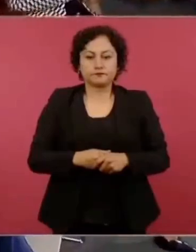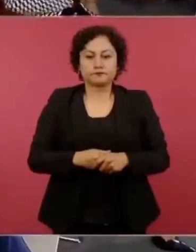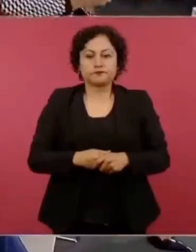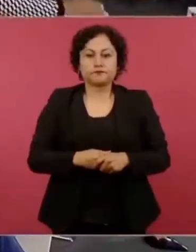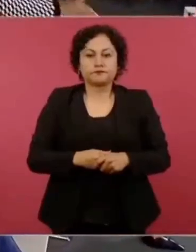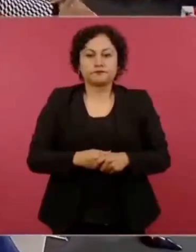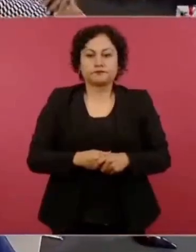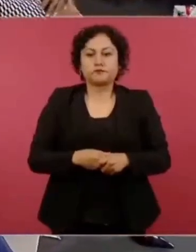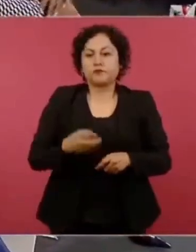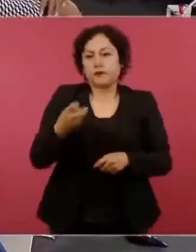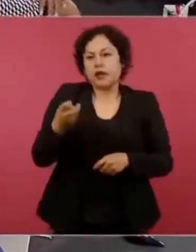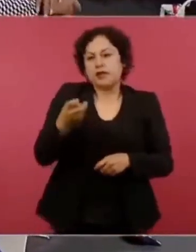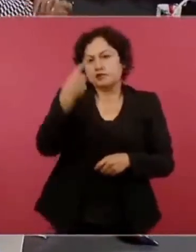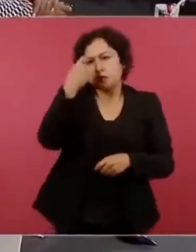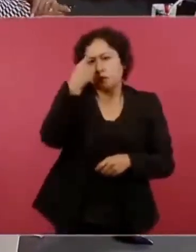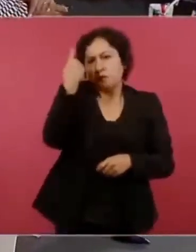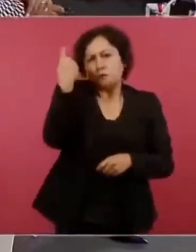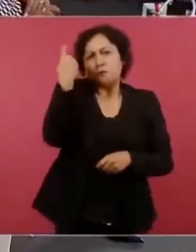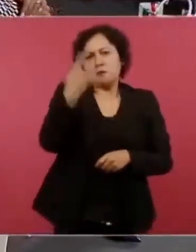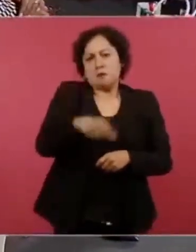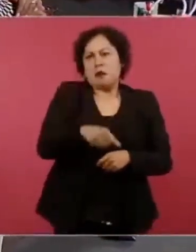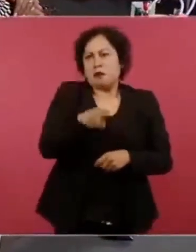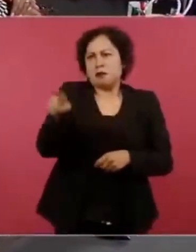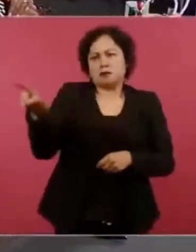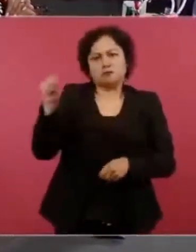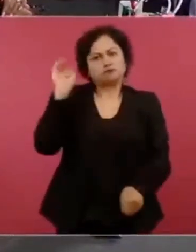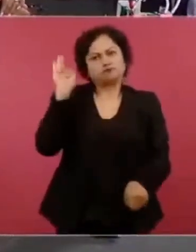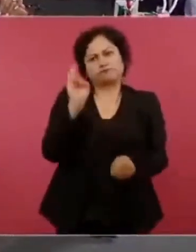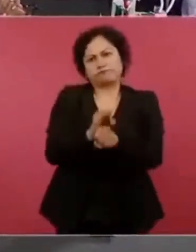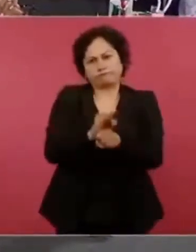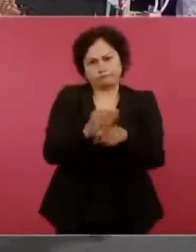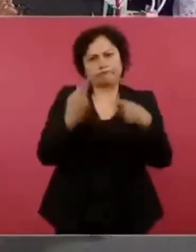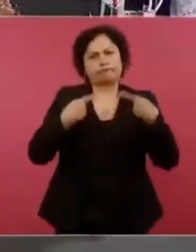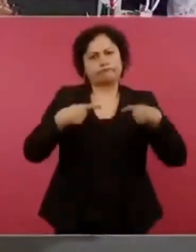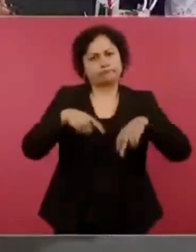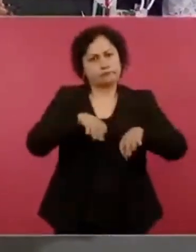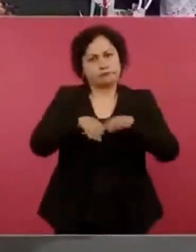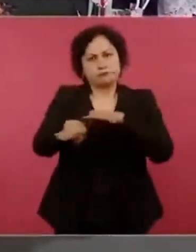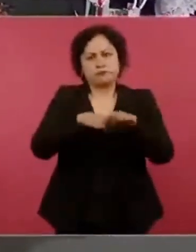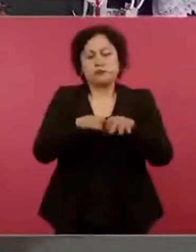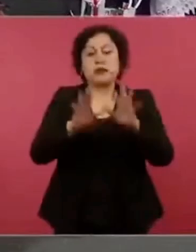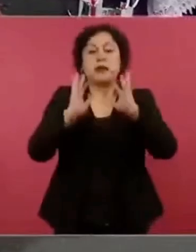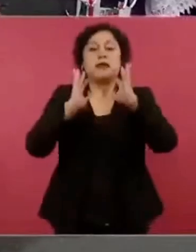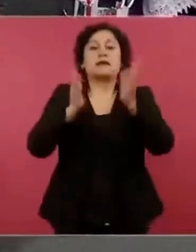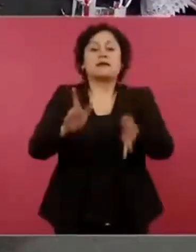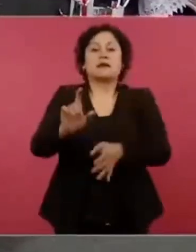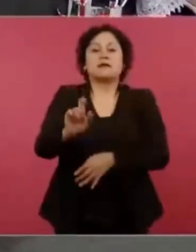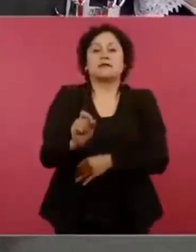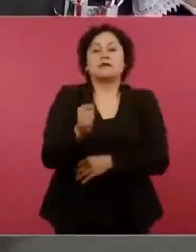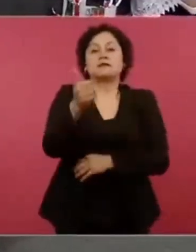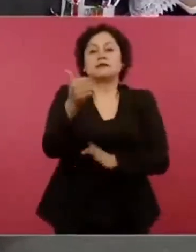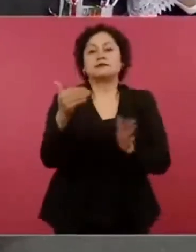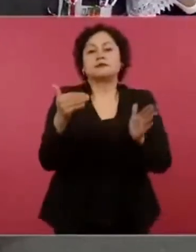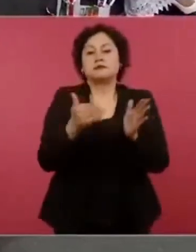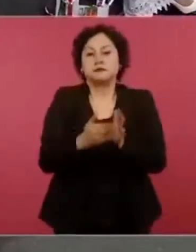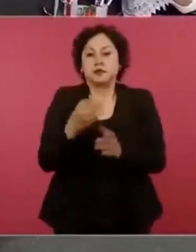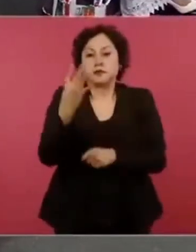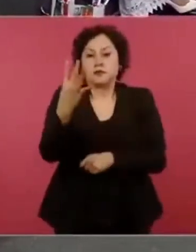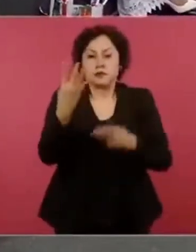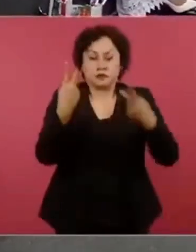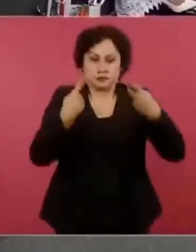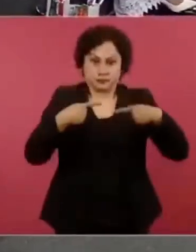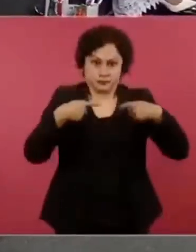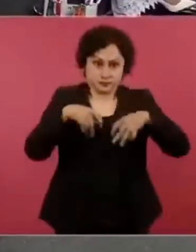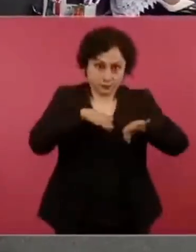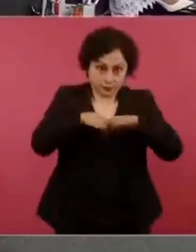en un acto de justicia social, en la primera etapa ya se han basificado a 26,004 trabajadores de la